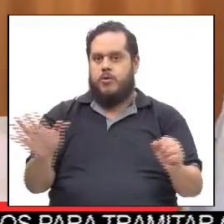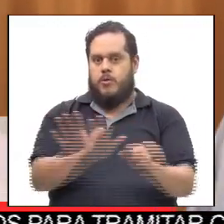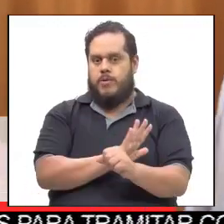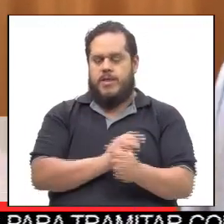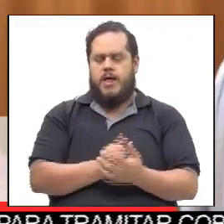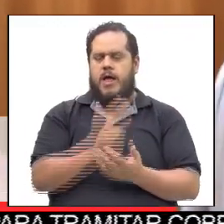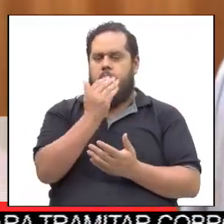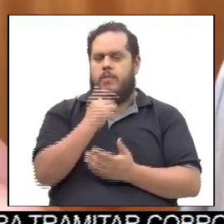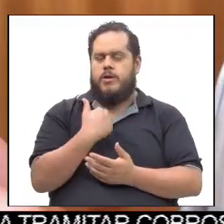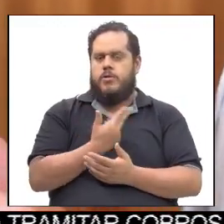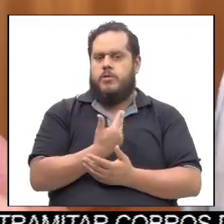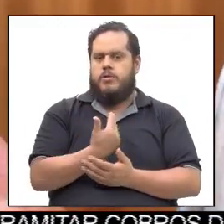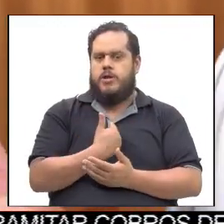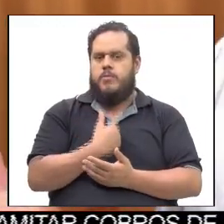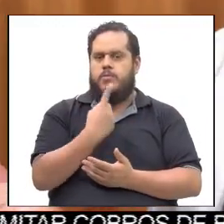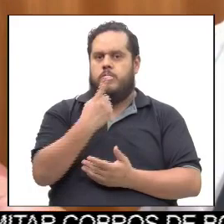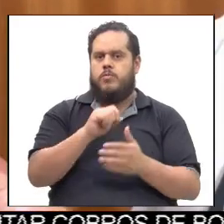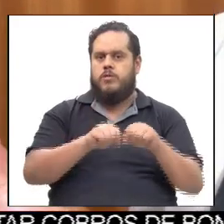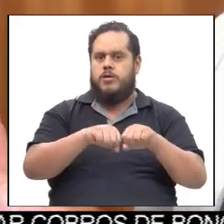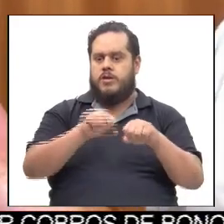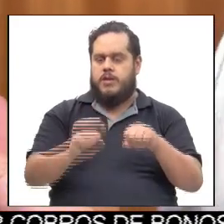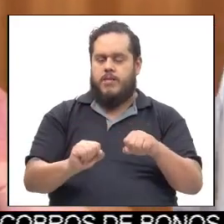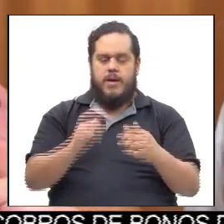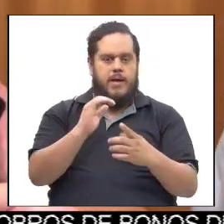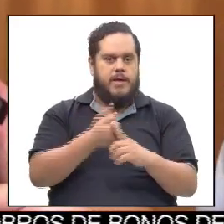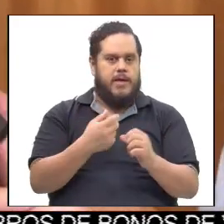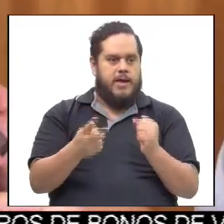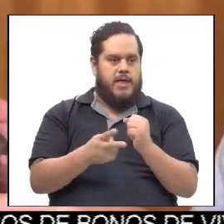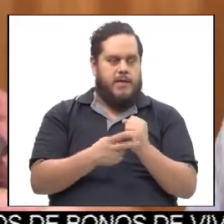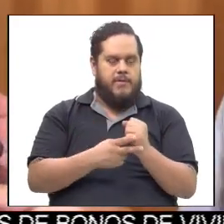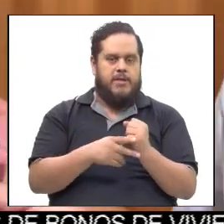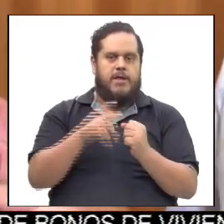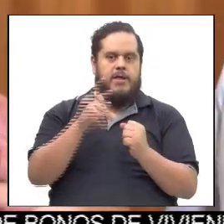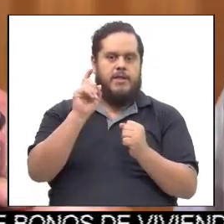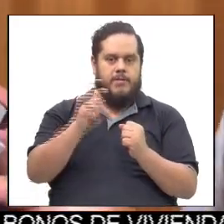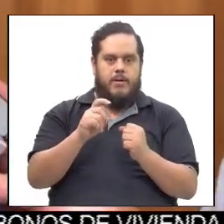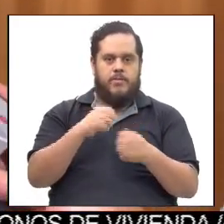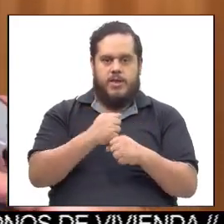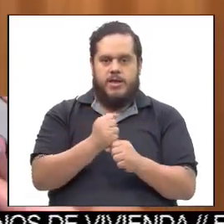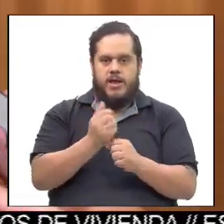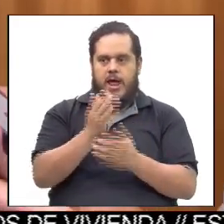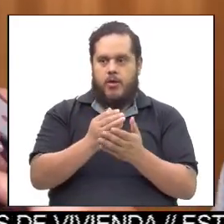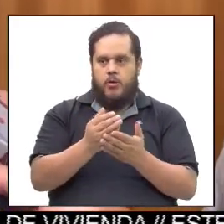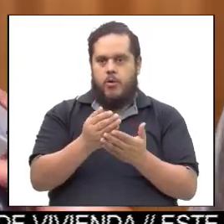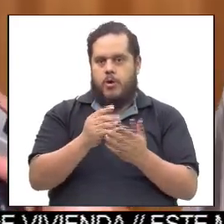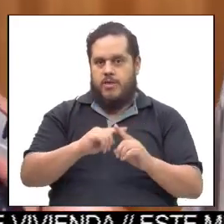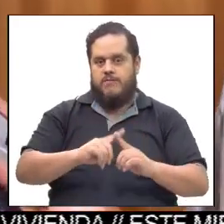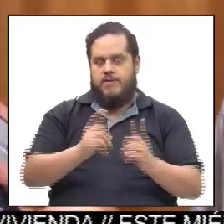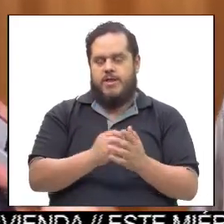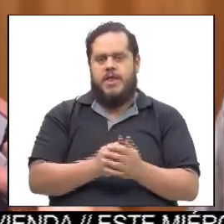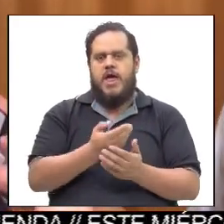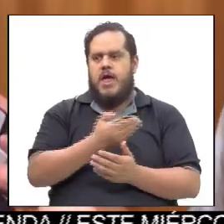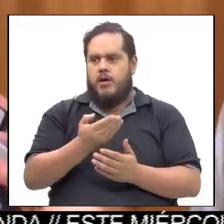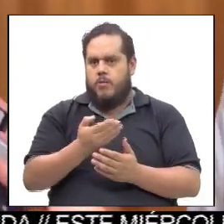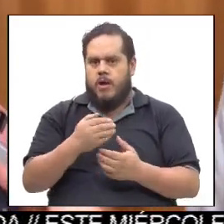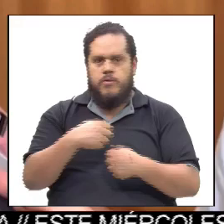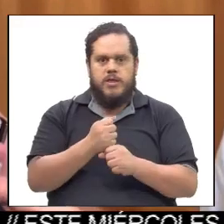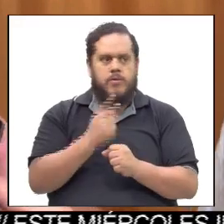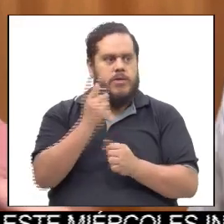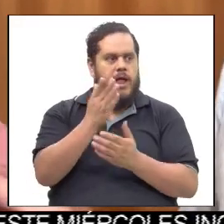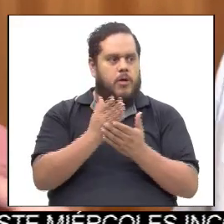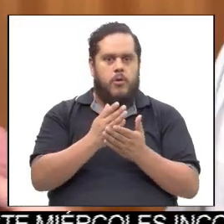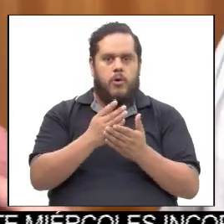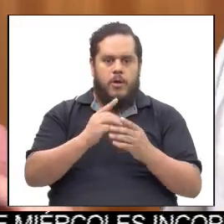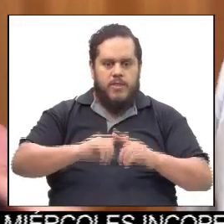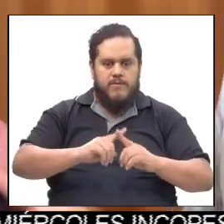porque nosotros tenemos un sistema que cada vez le vamos agregando parches. Cada vez que alguien encuentra alguna dificultad en nuestro sistema, le hacemos un parche y salimos.